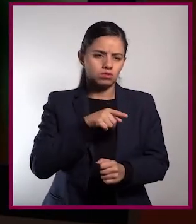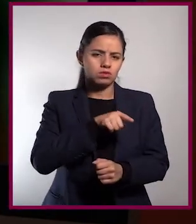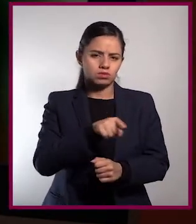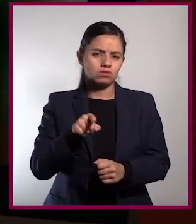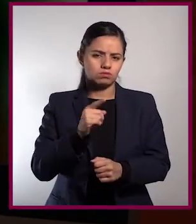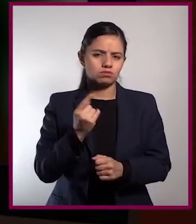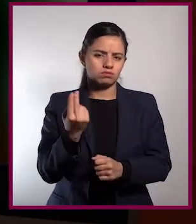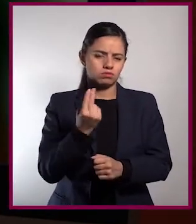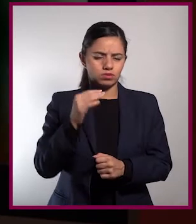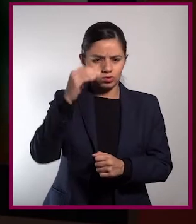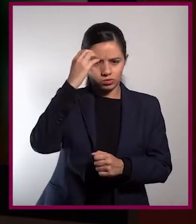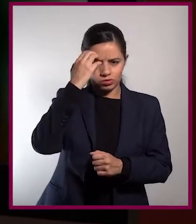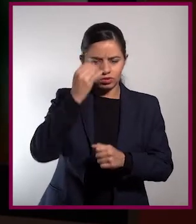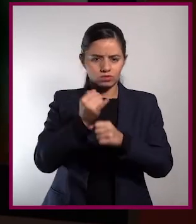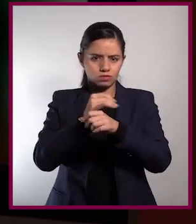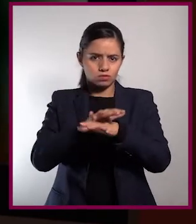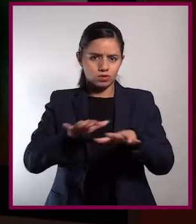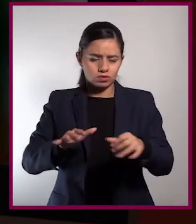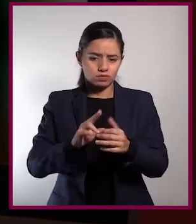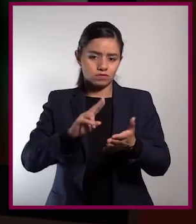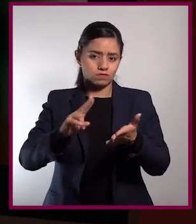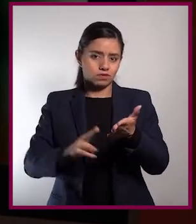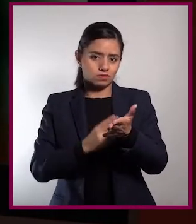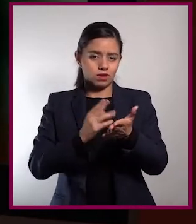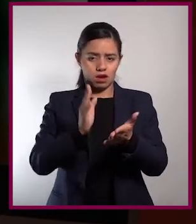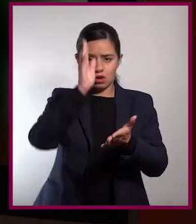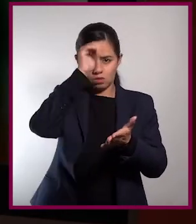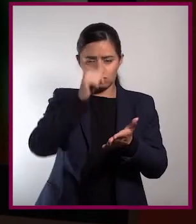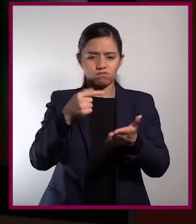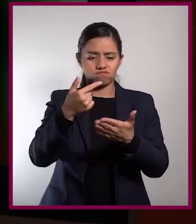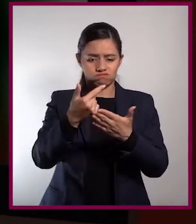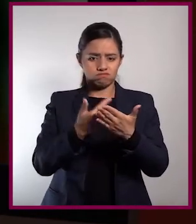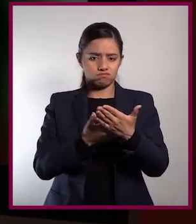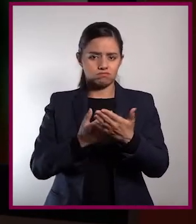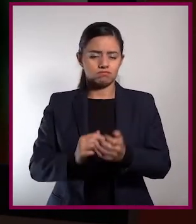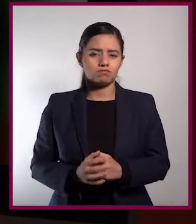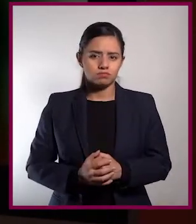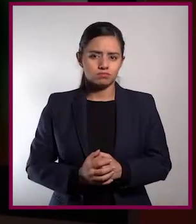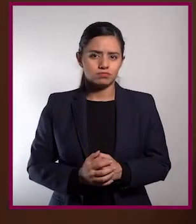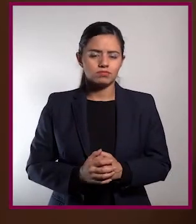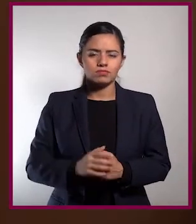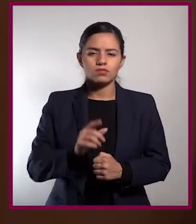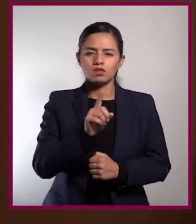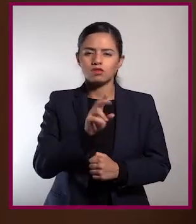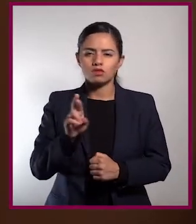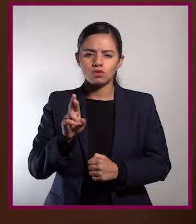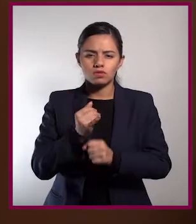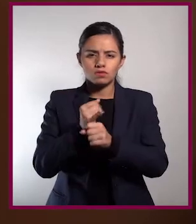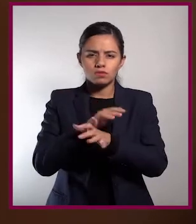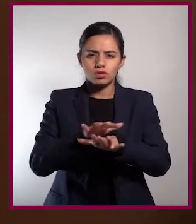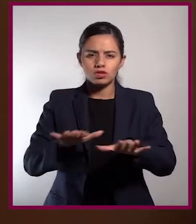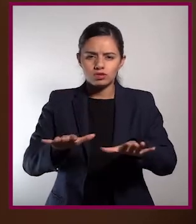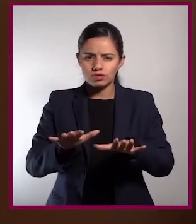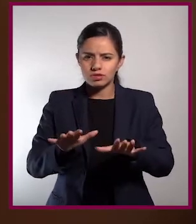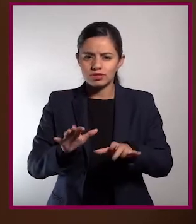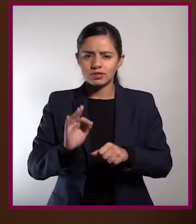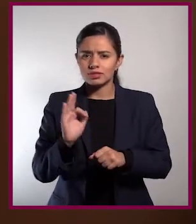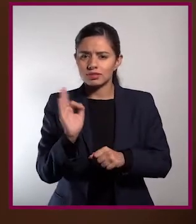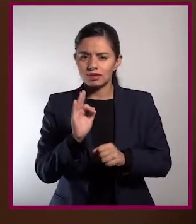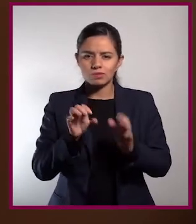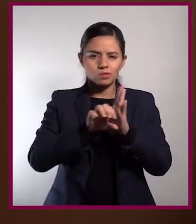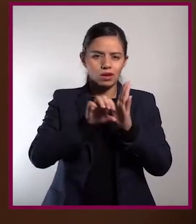que esto se plasme en papel y que se firme y se cumplan todos los requisitos de ley. Doctor, información